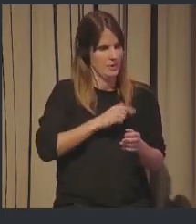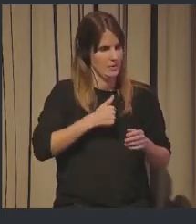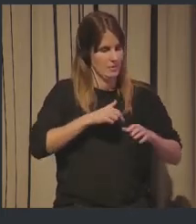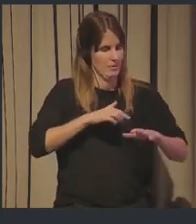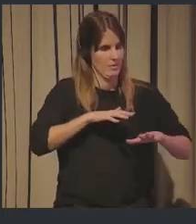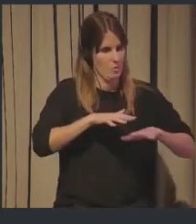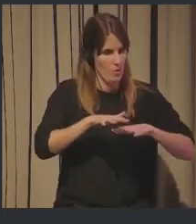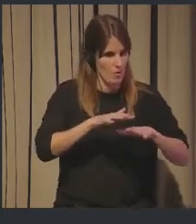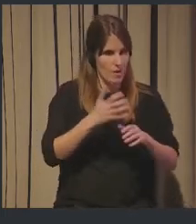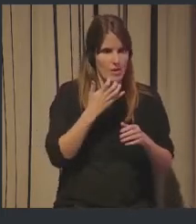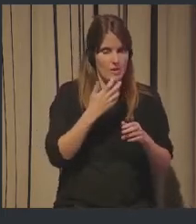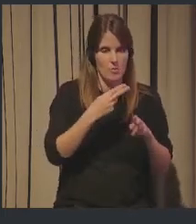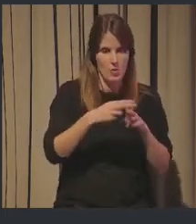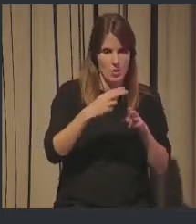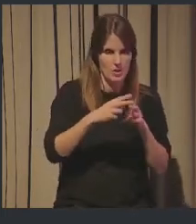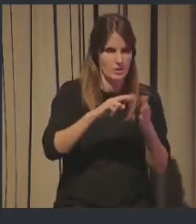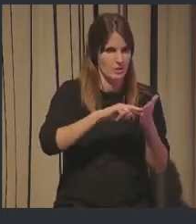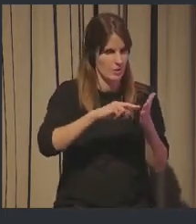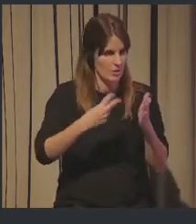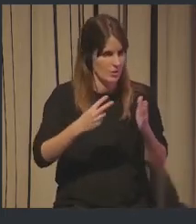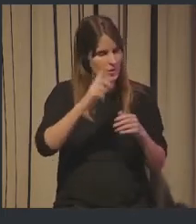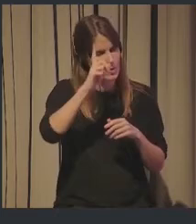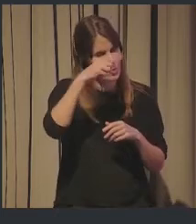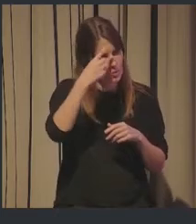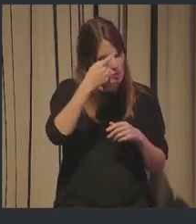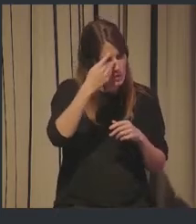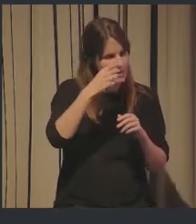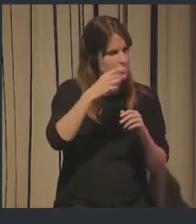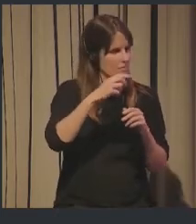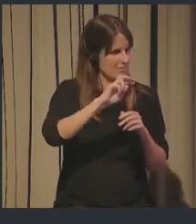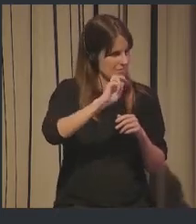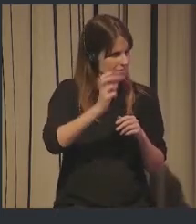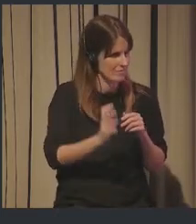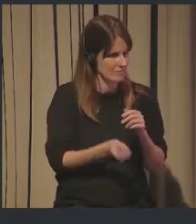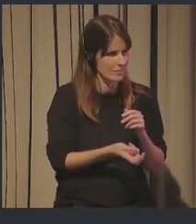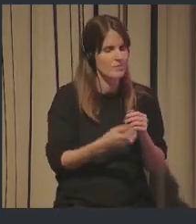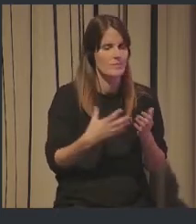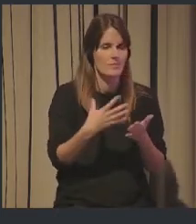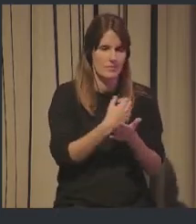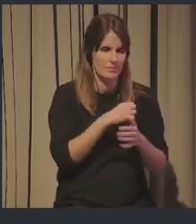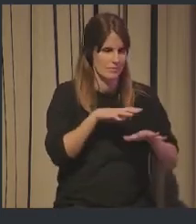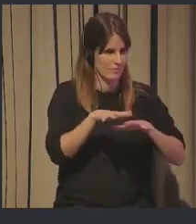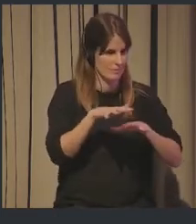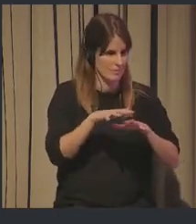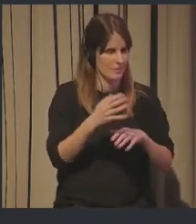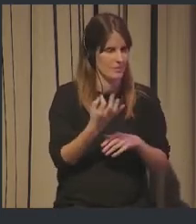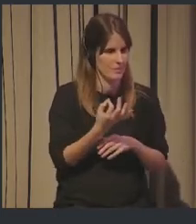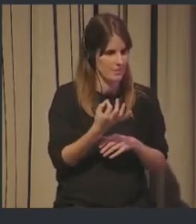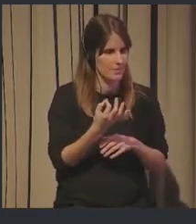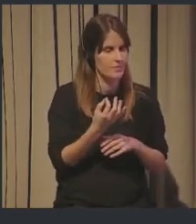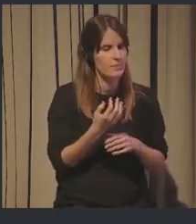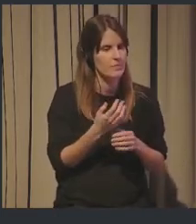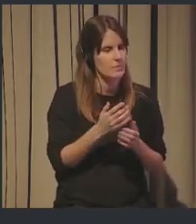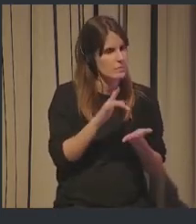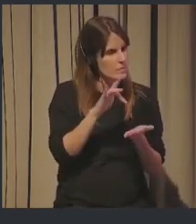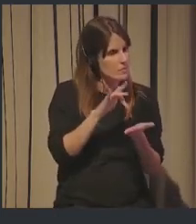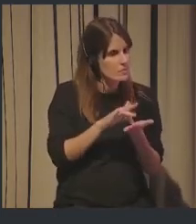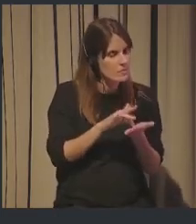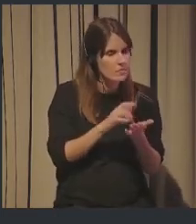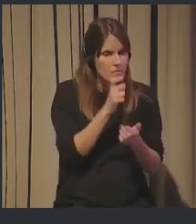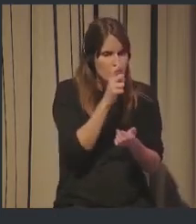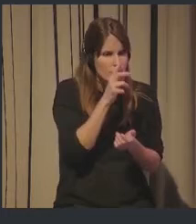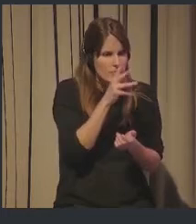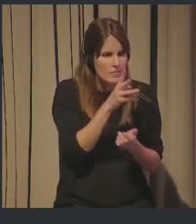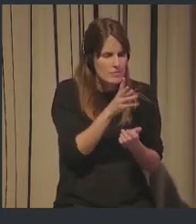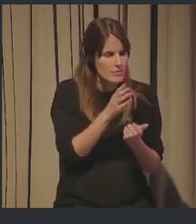política, la tecnología, la cultura y todo eso. Y seguimos una tendencia durante algún